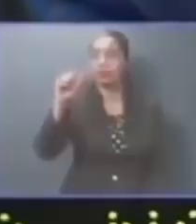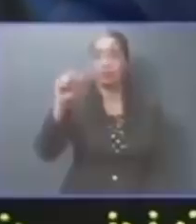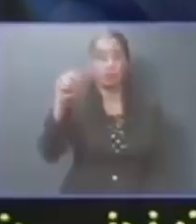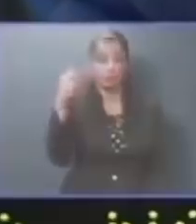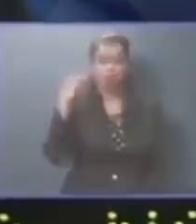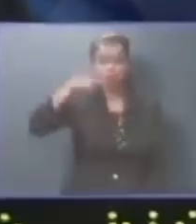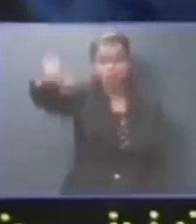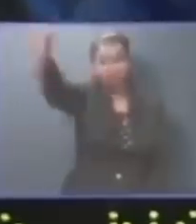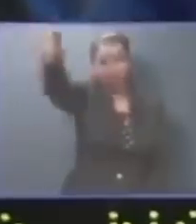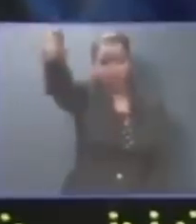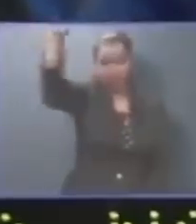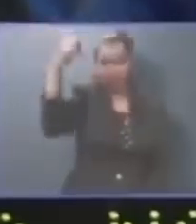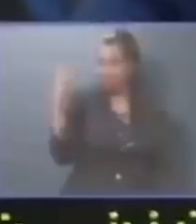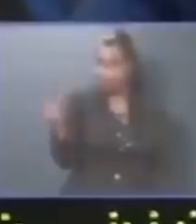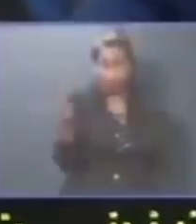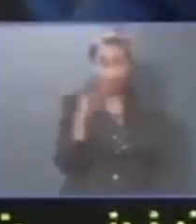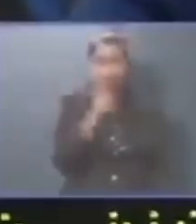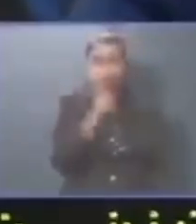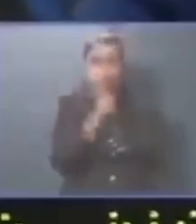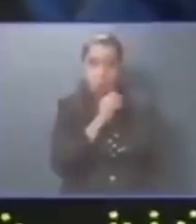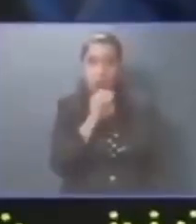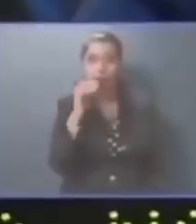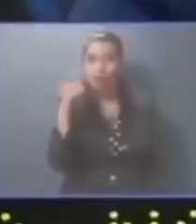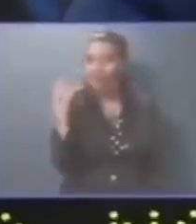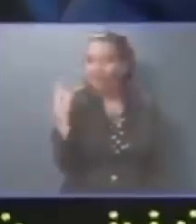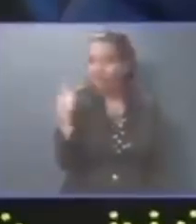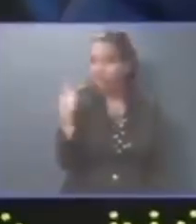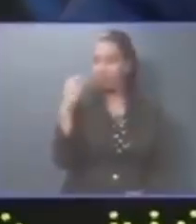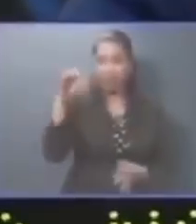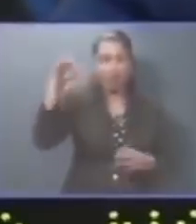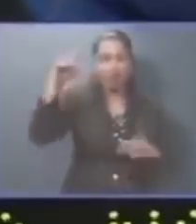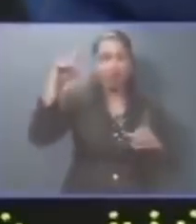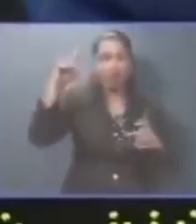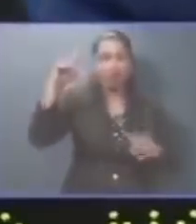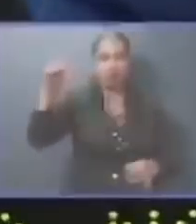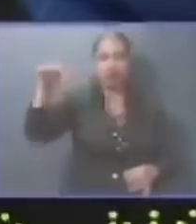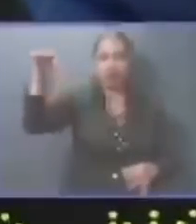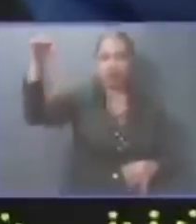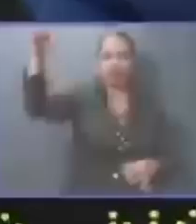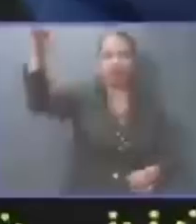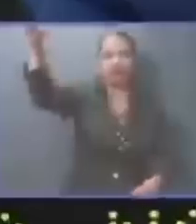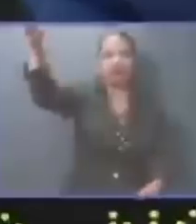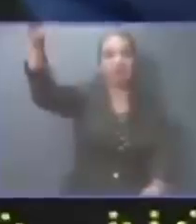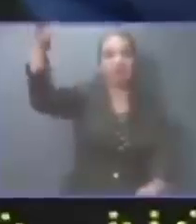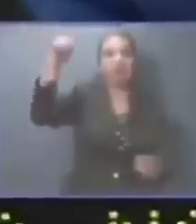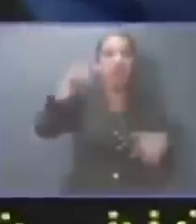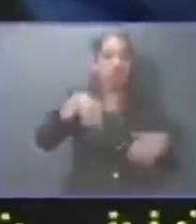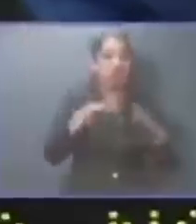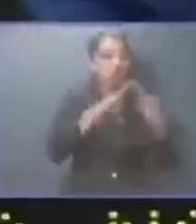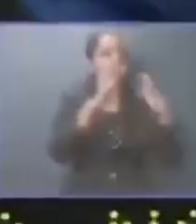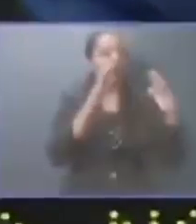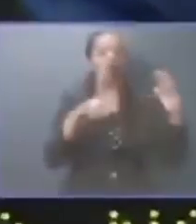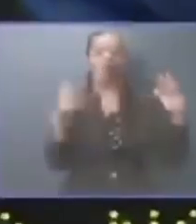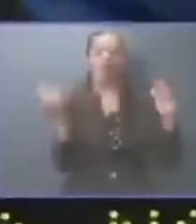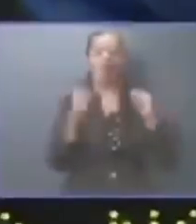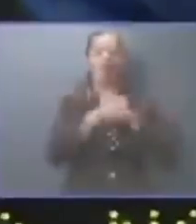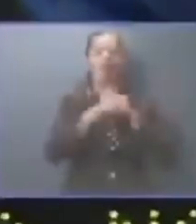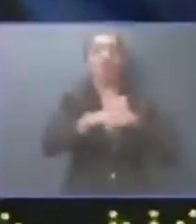hace poco le quitamos una fotografía de uno de los salones que tenían aquí como casa de